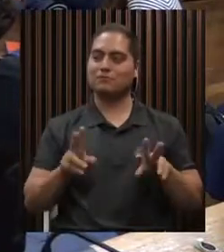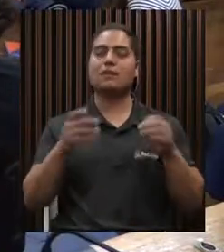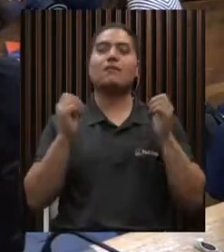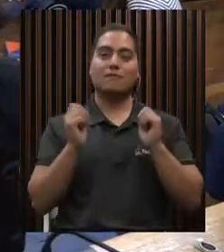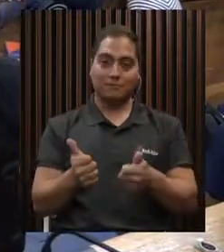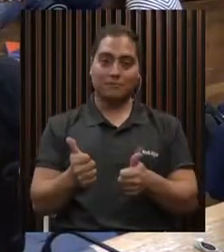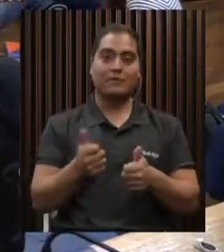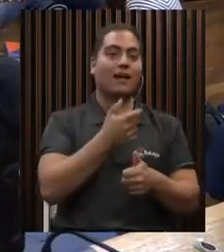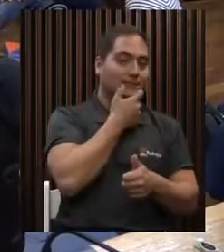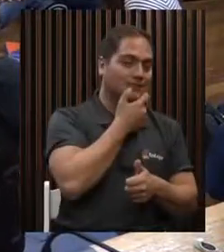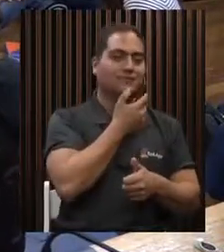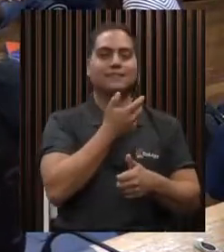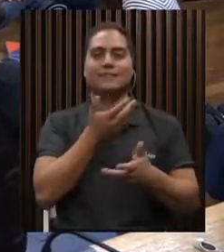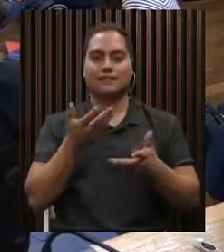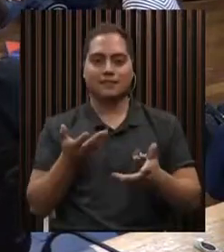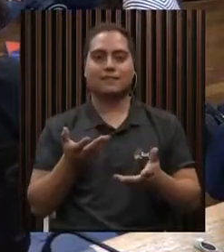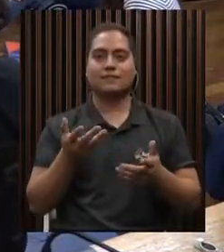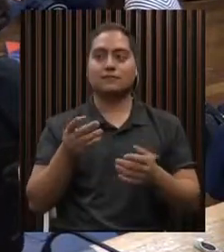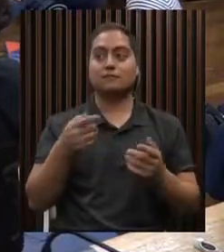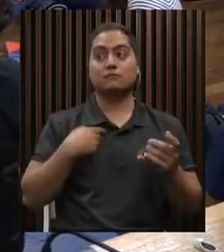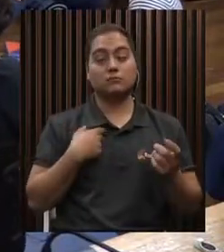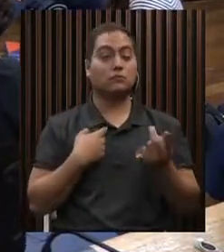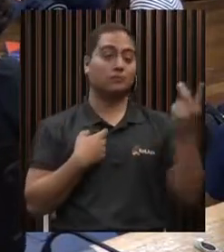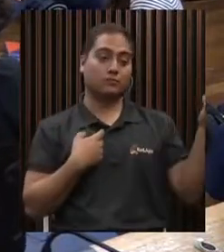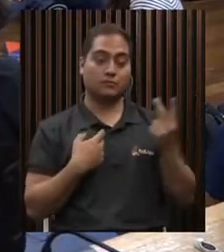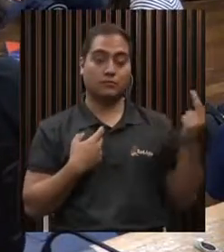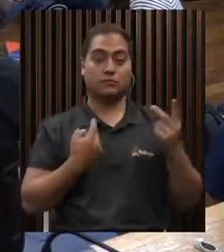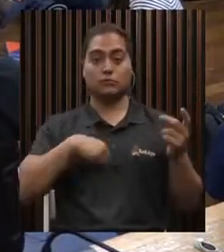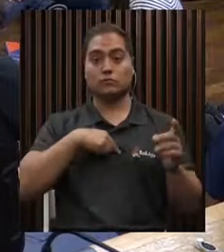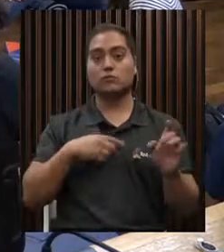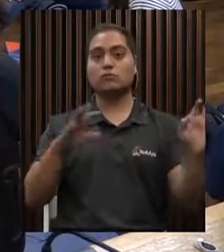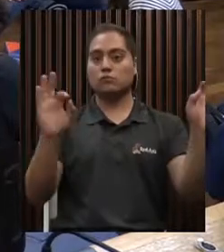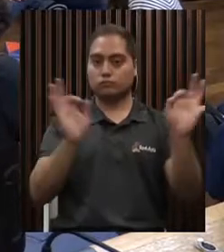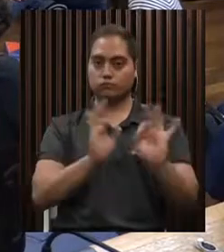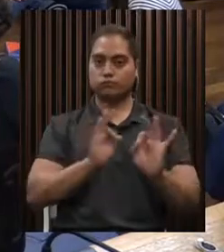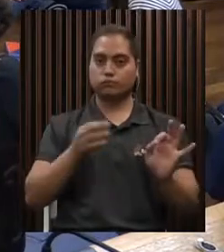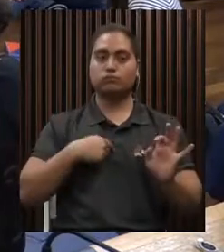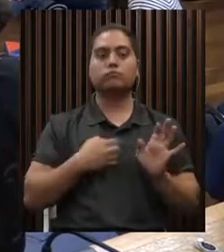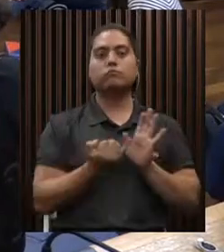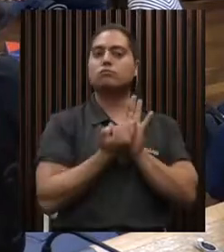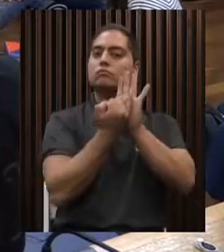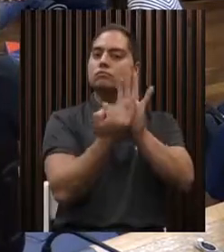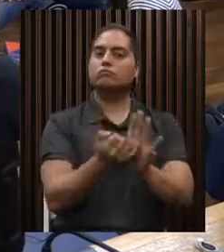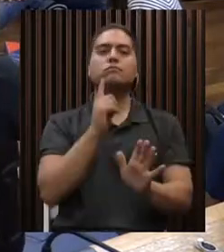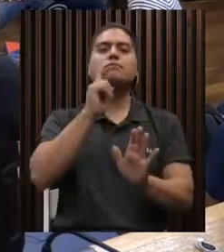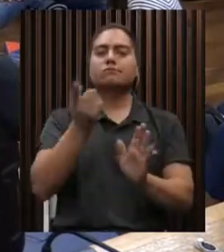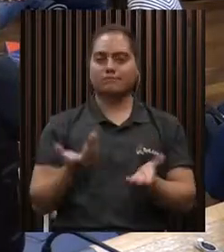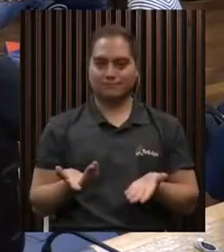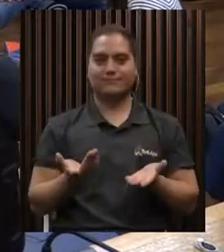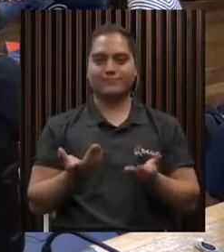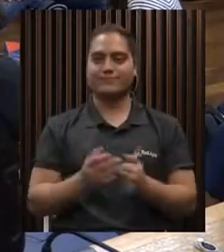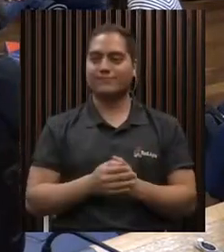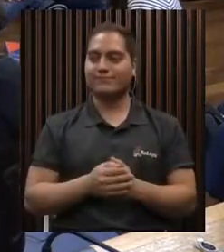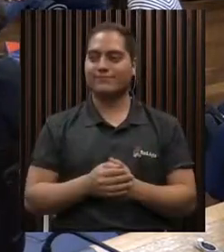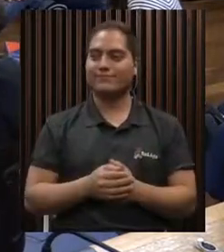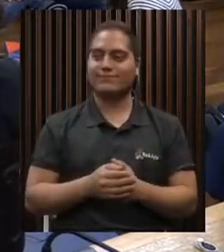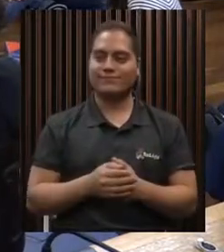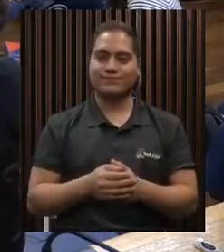Bien. Entonces, Matthew y yo vamos a describir, nos vamos a describir a nosotros.